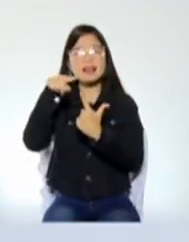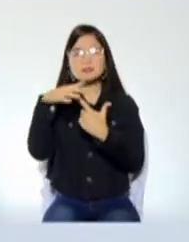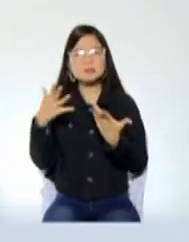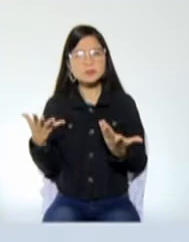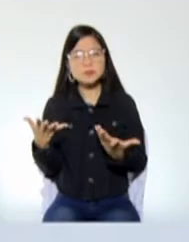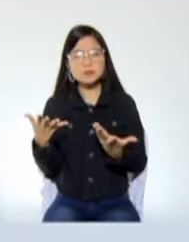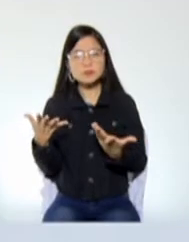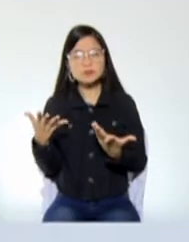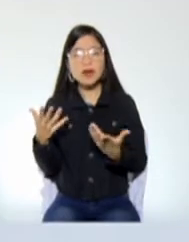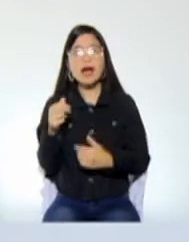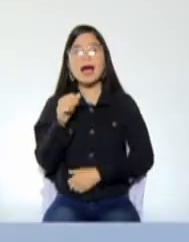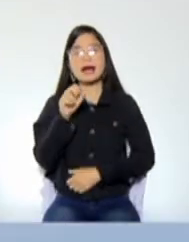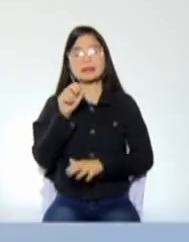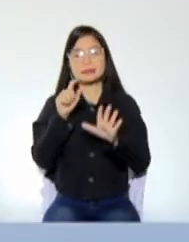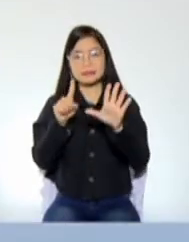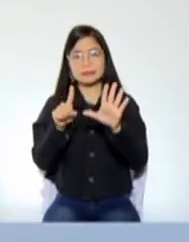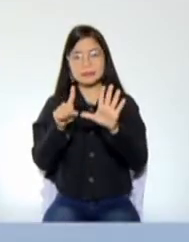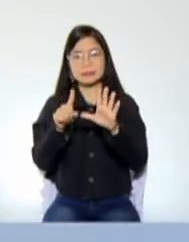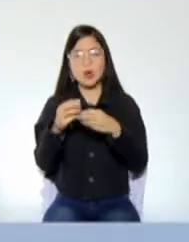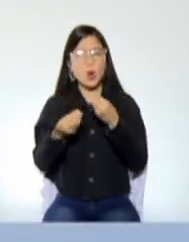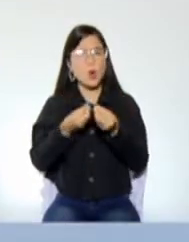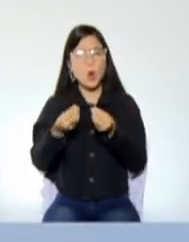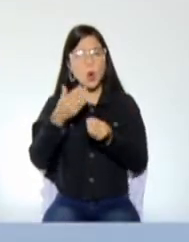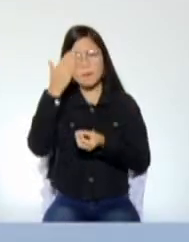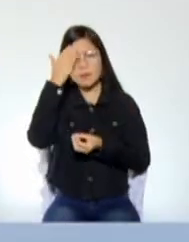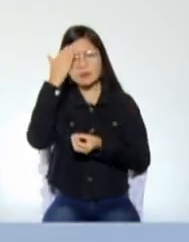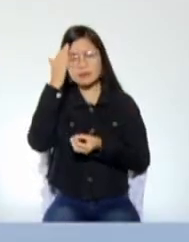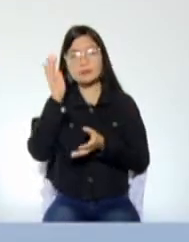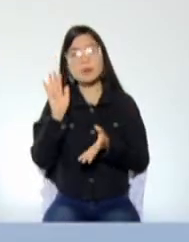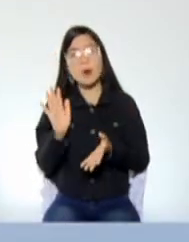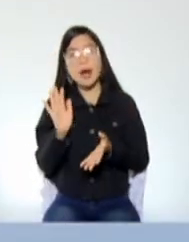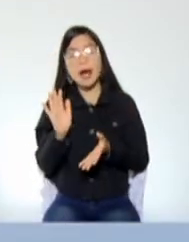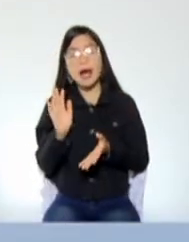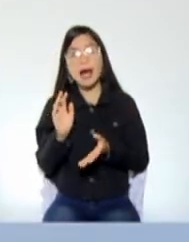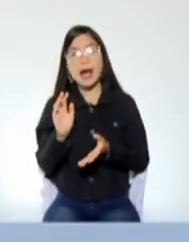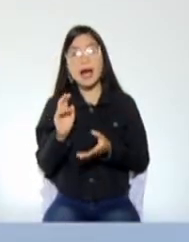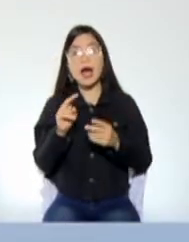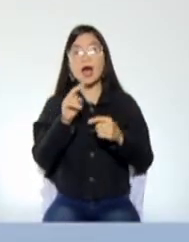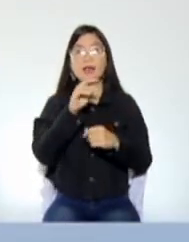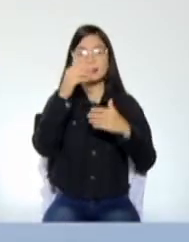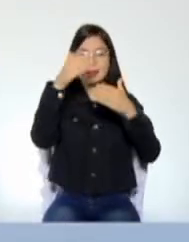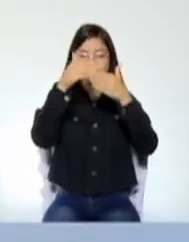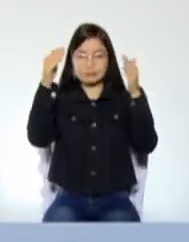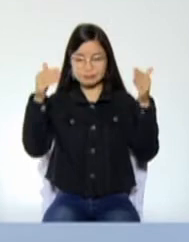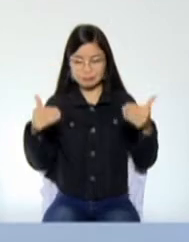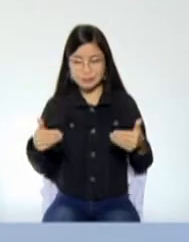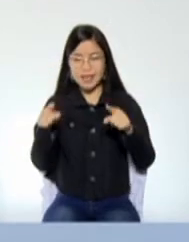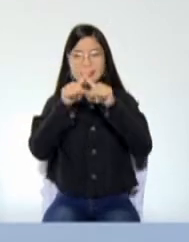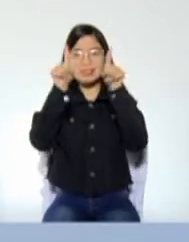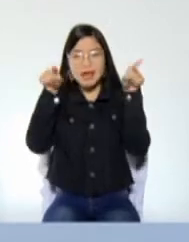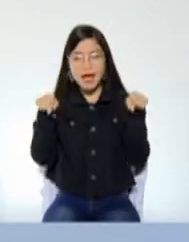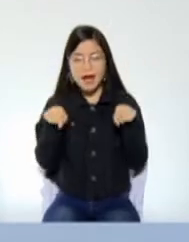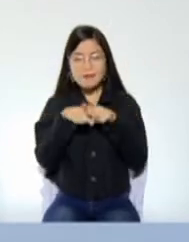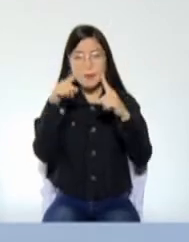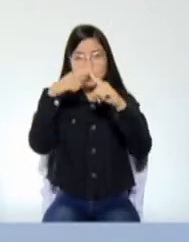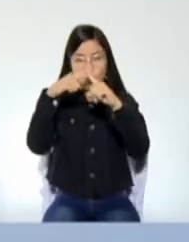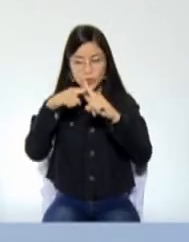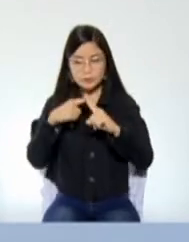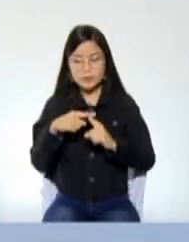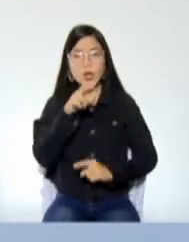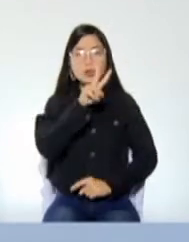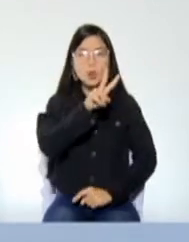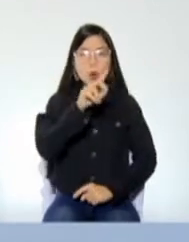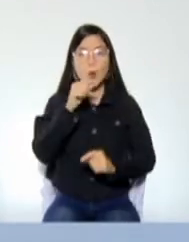Las raíces exactas son los números morochos de la tabla de multiplicar. 2 por 2, 4 por 4, 5 por 5.